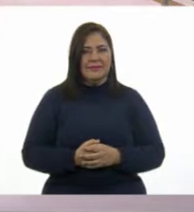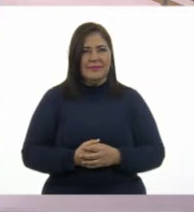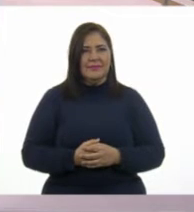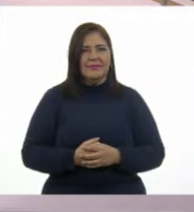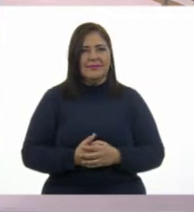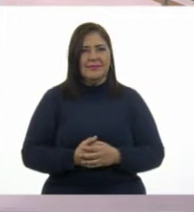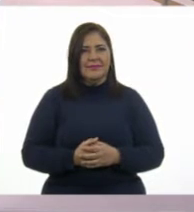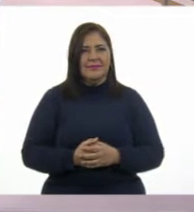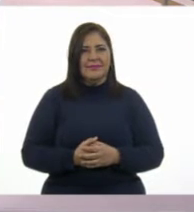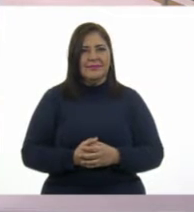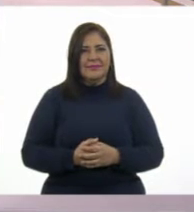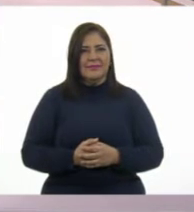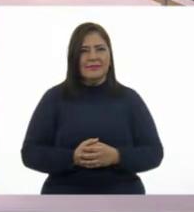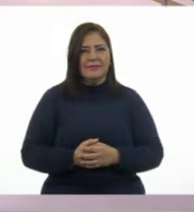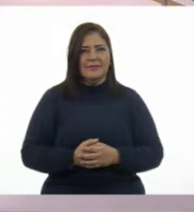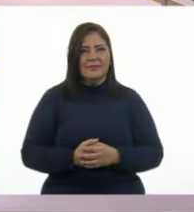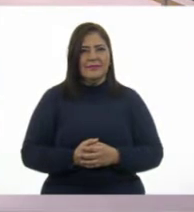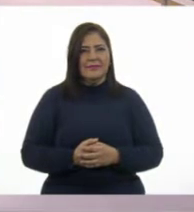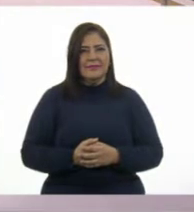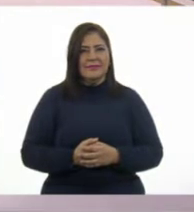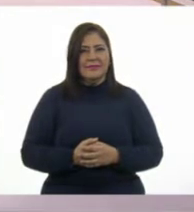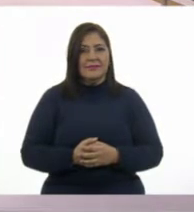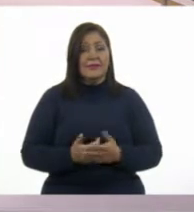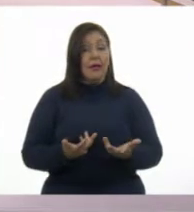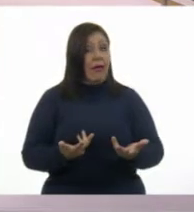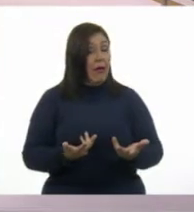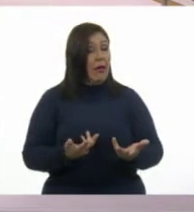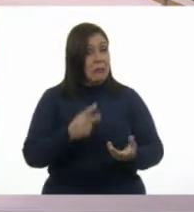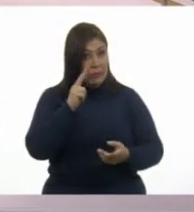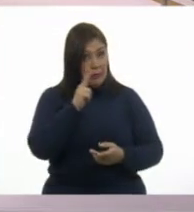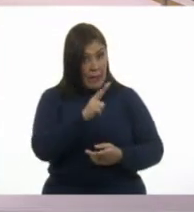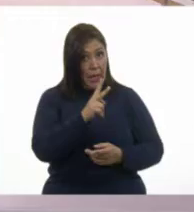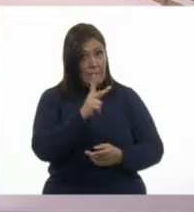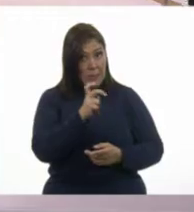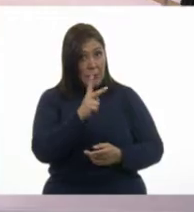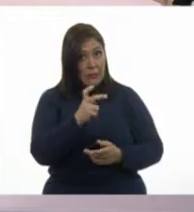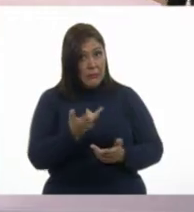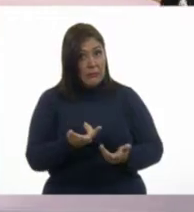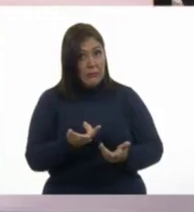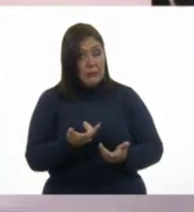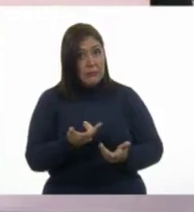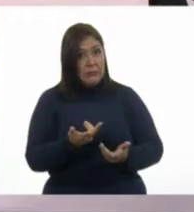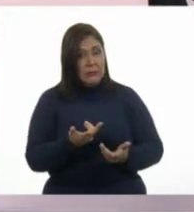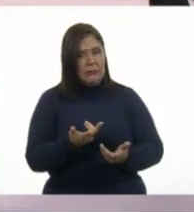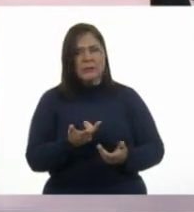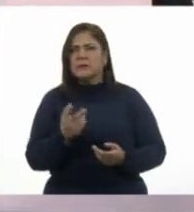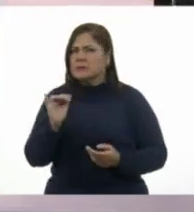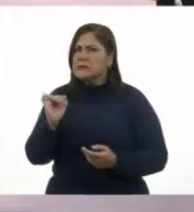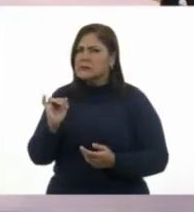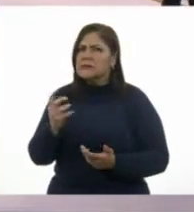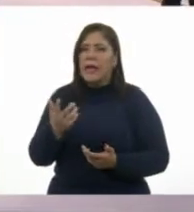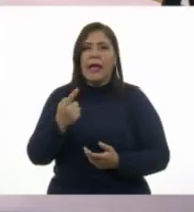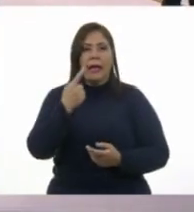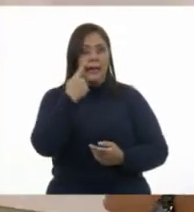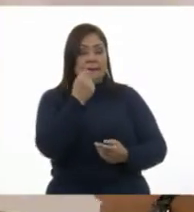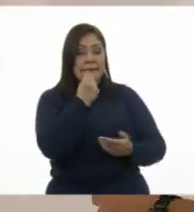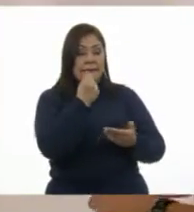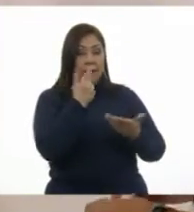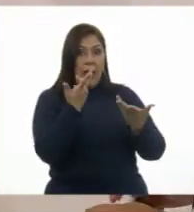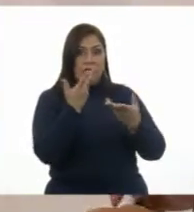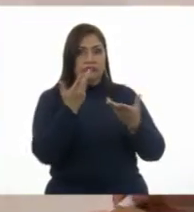golech y yel chami mele la kush. ¿Te das cuenta, Pepe? Sí. El niño que hizo esta